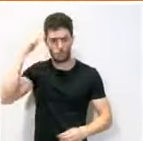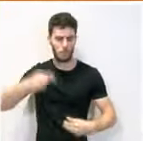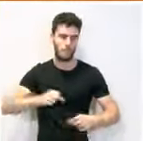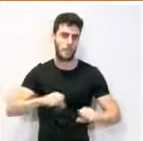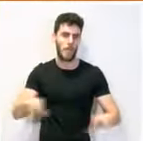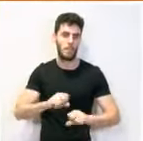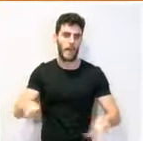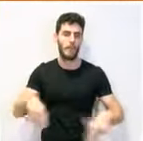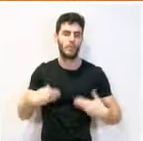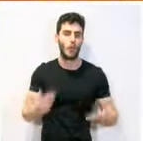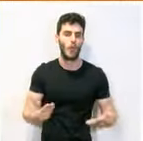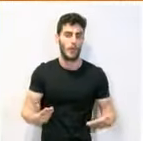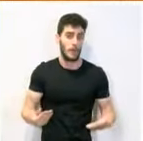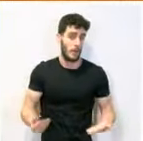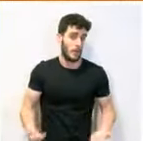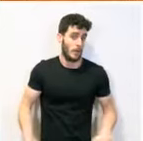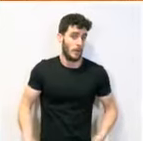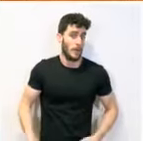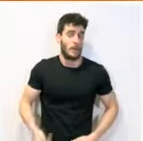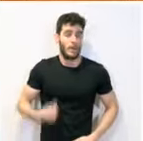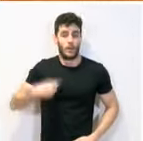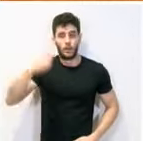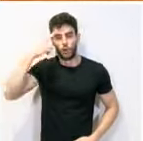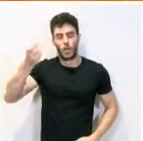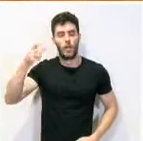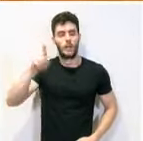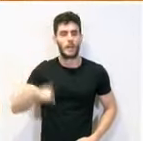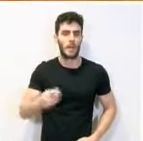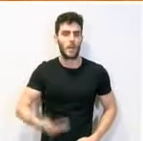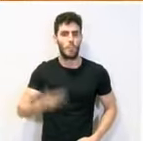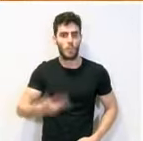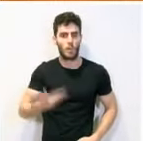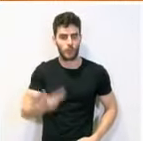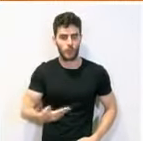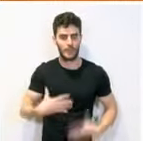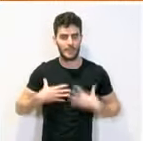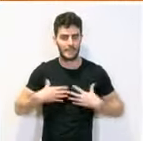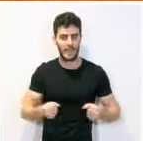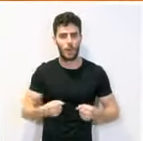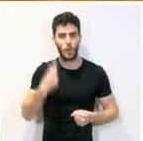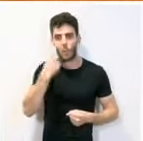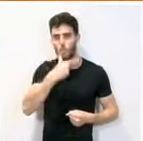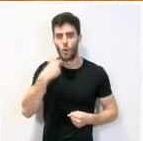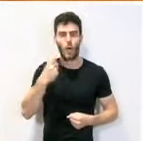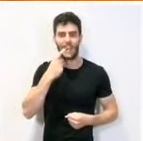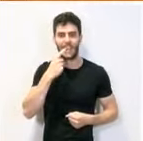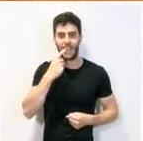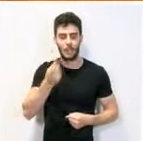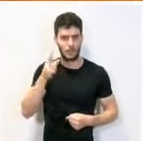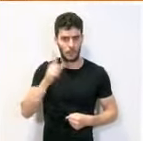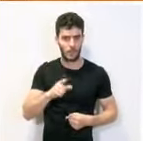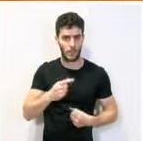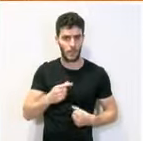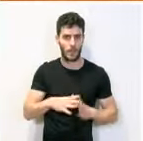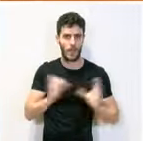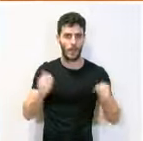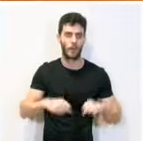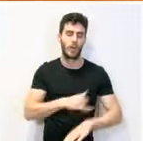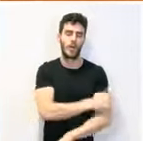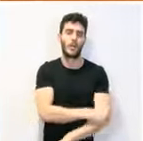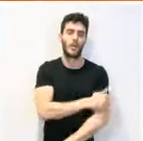tanto, creo que sería también importantísimo. La salud bucodental, también en el acuerdo de